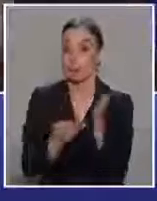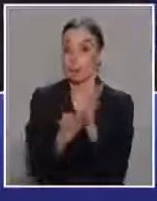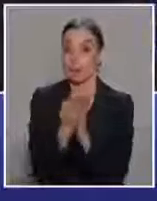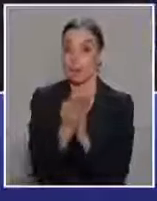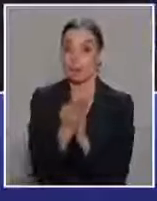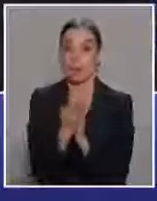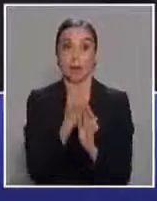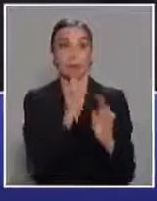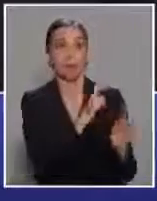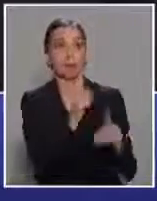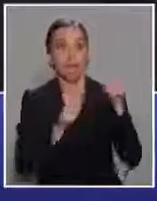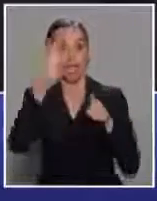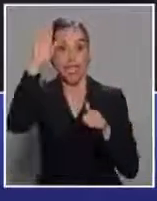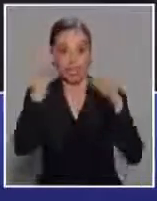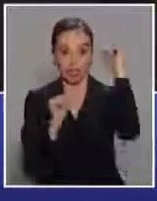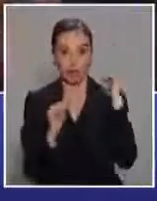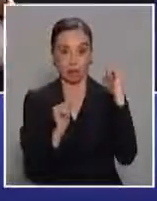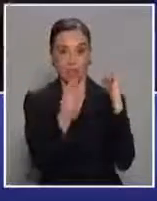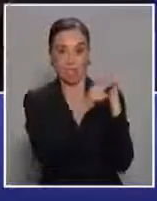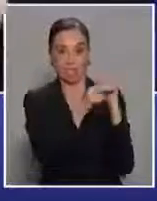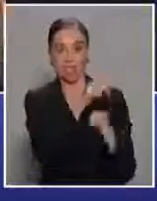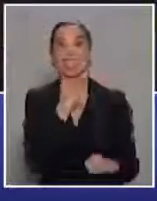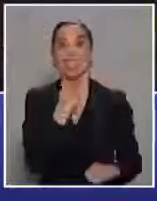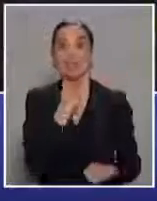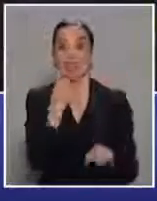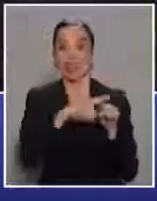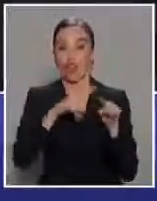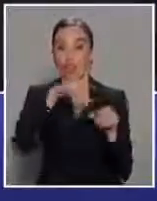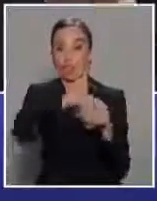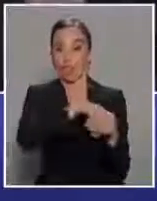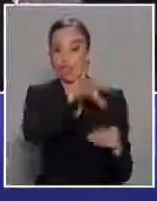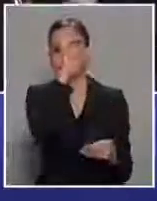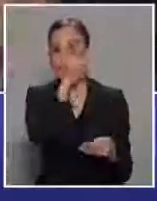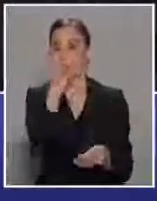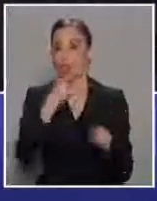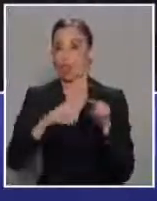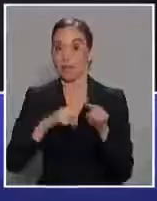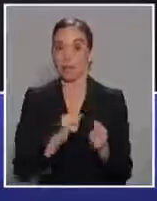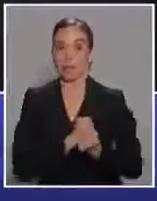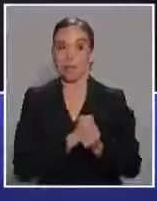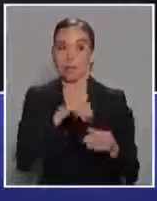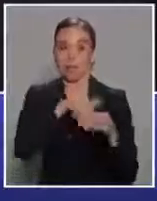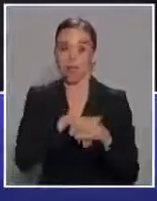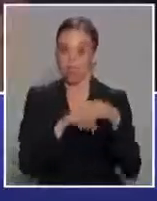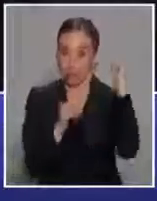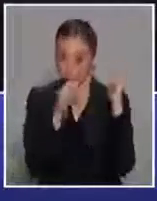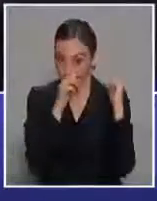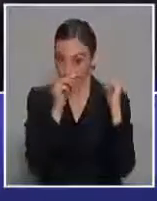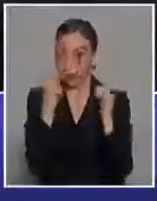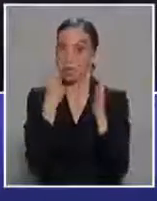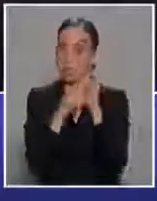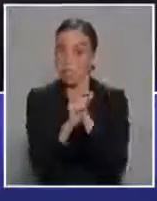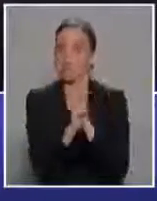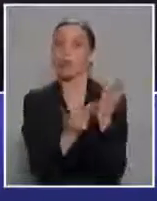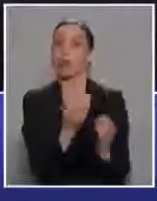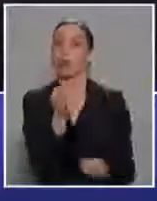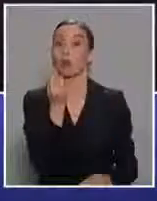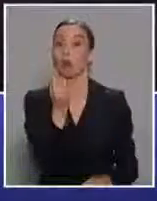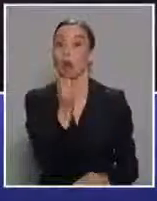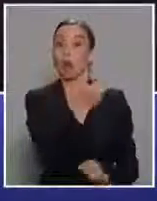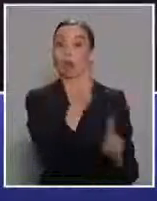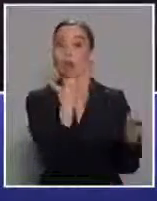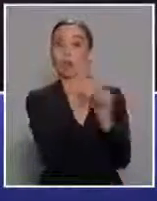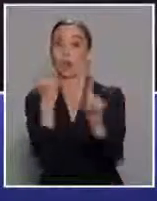para darte el gusto a tu candidato piñera que tanto te ha gustado dos veces que has votado dos veces compasión por él le reconozco algo que es un gran